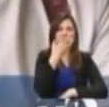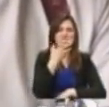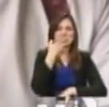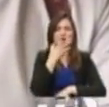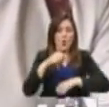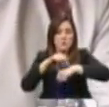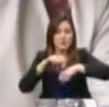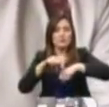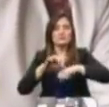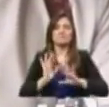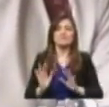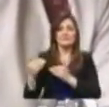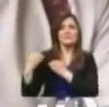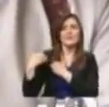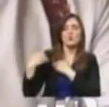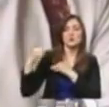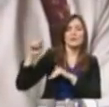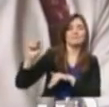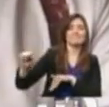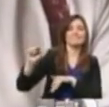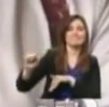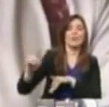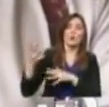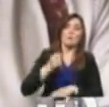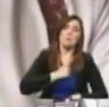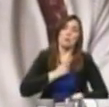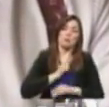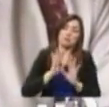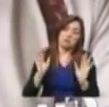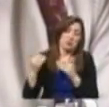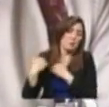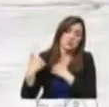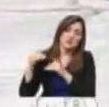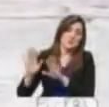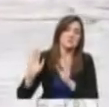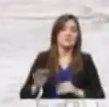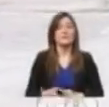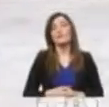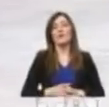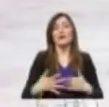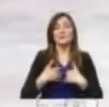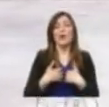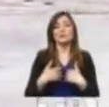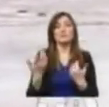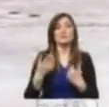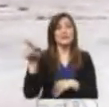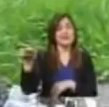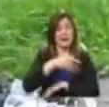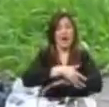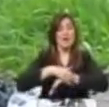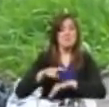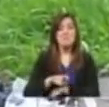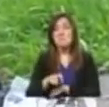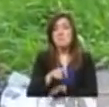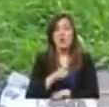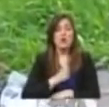una cirugía, son las personas que tienen que responsabilizarse de sus animales. Los animales sin dueños serán atendidos